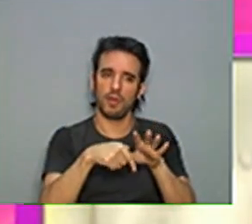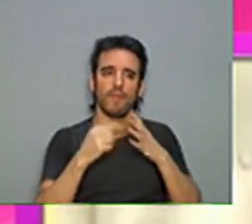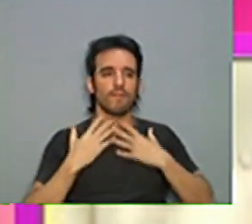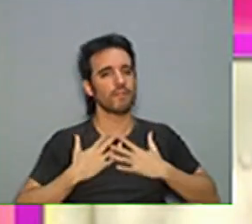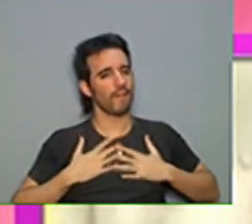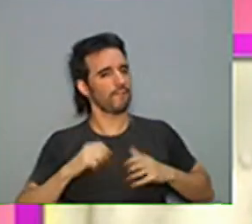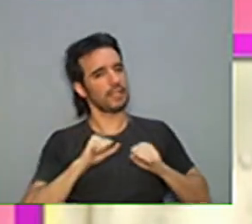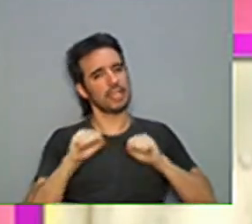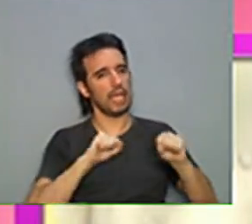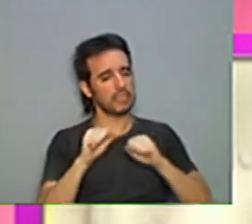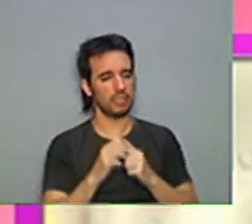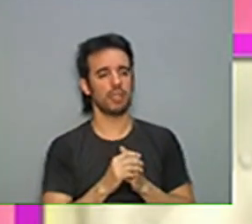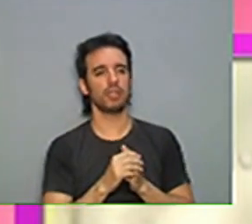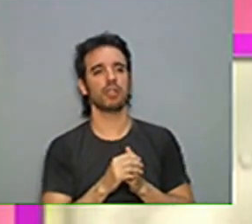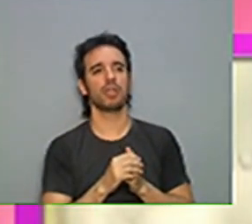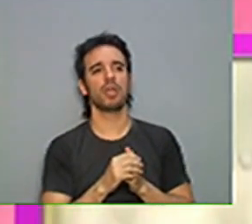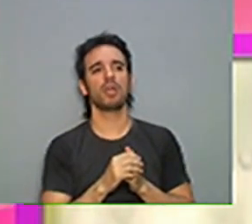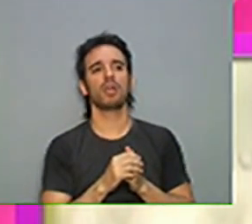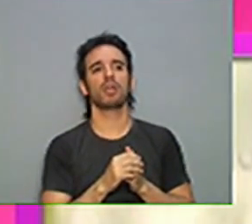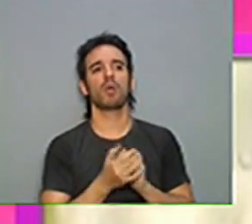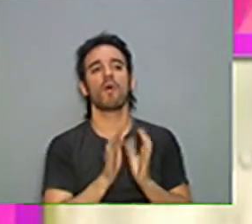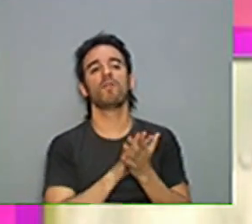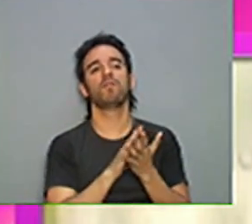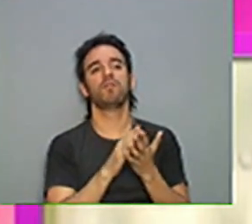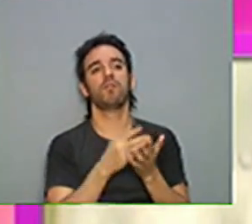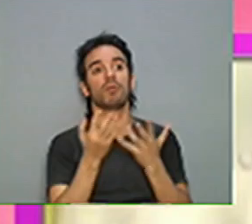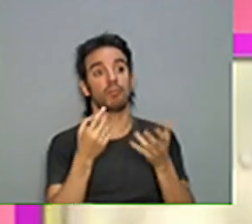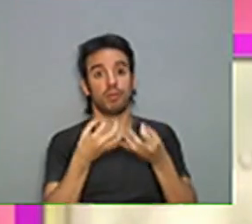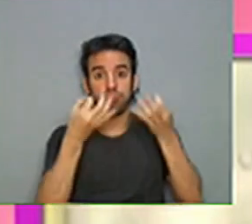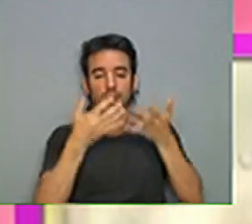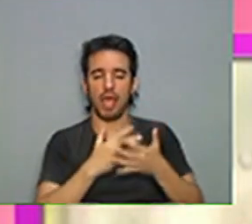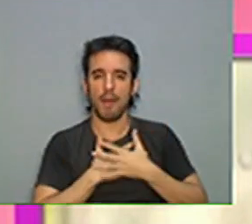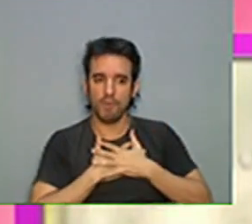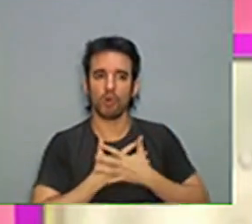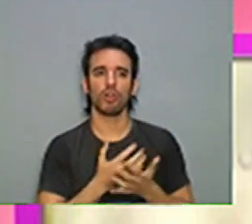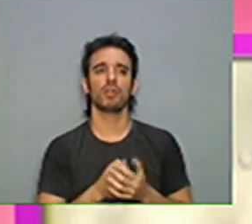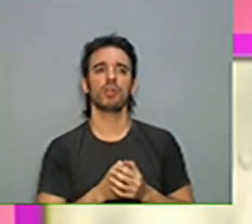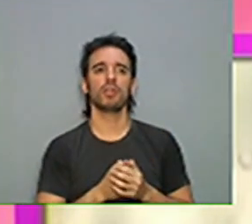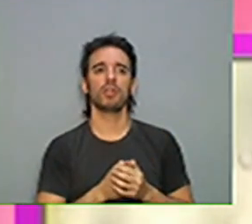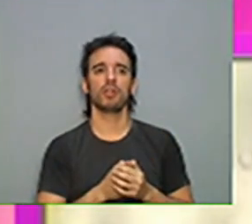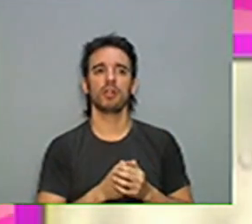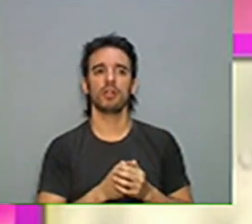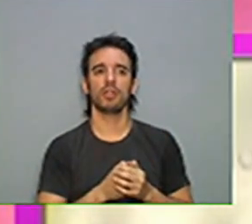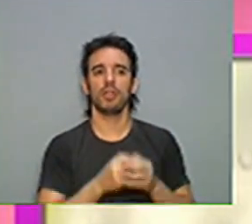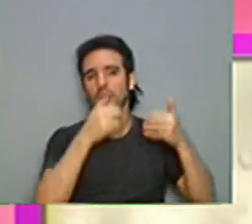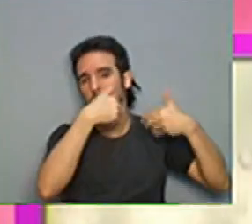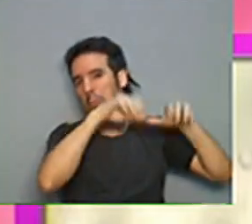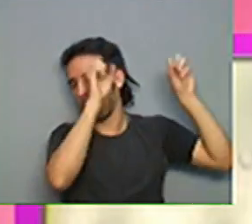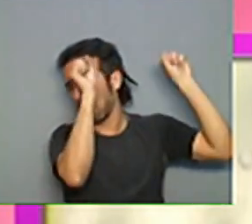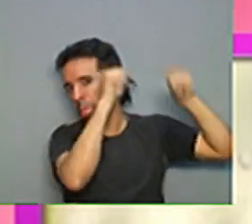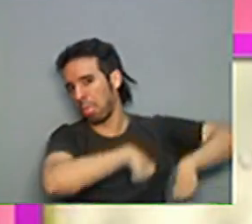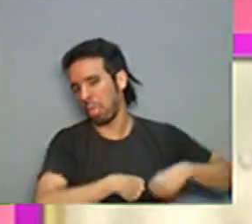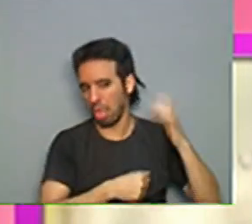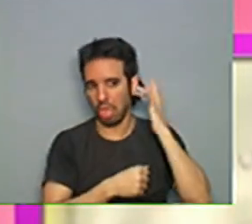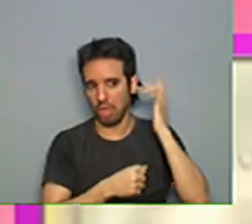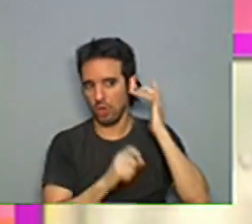muy sexy, como para mantener la llama del amor. Y me dejaba plantada, no veía, la vela